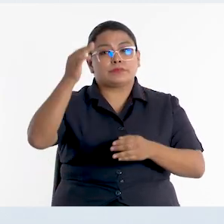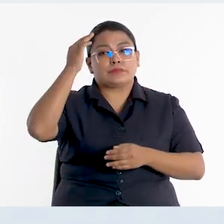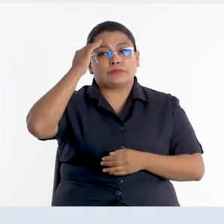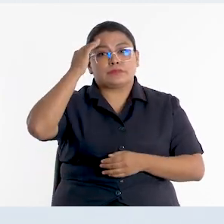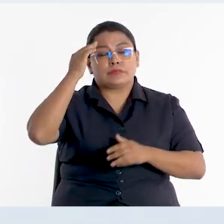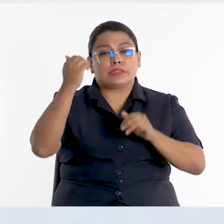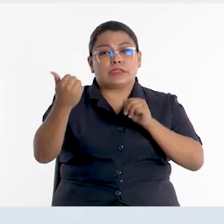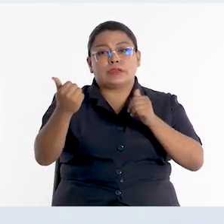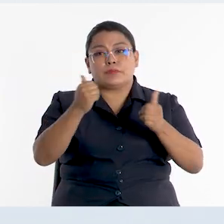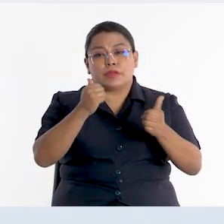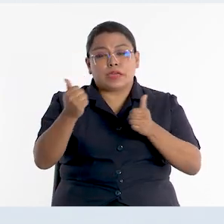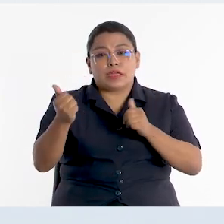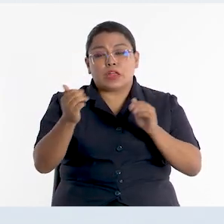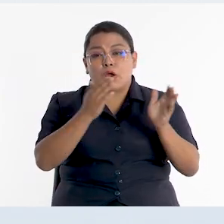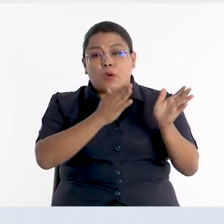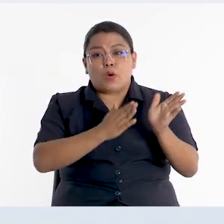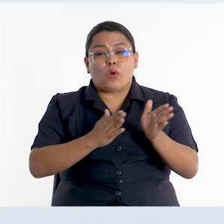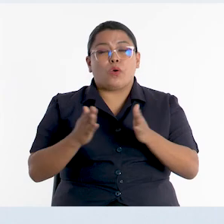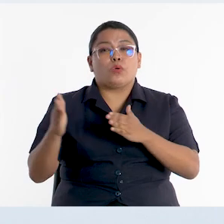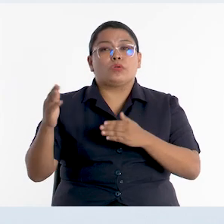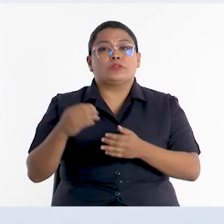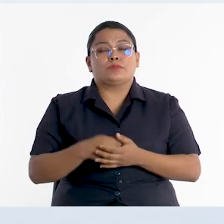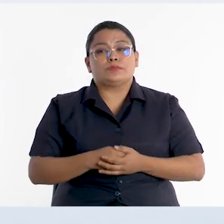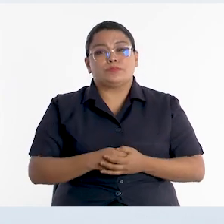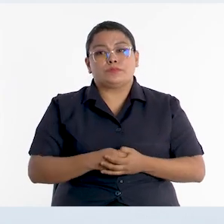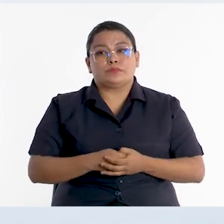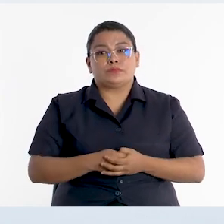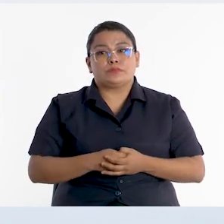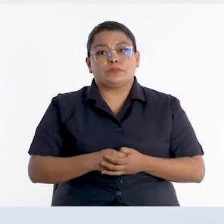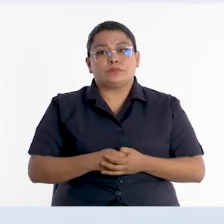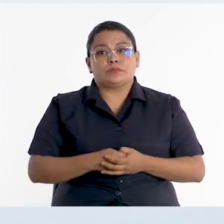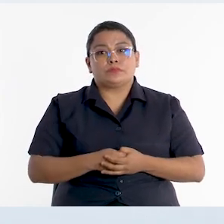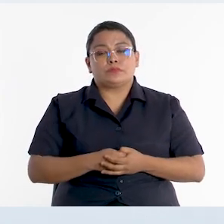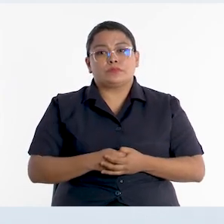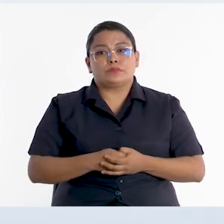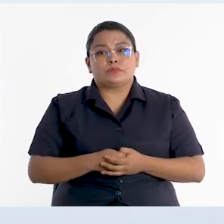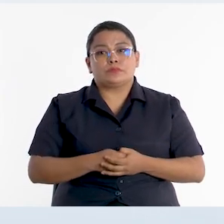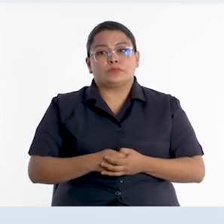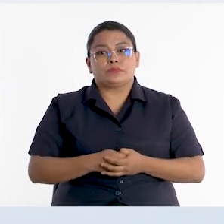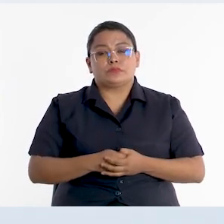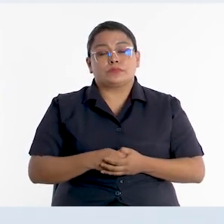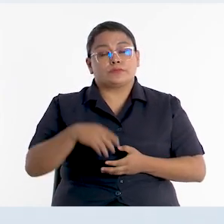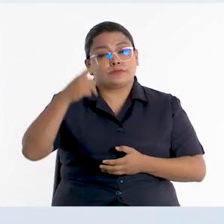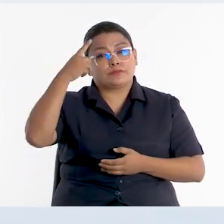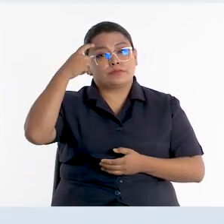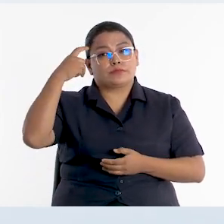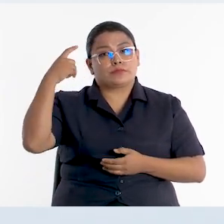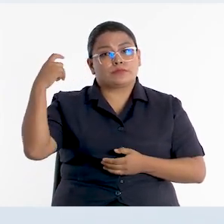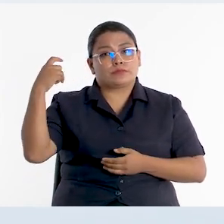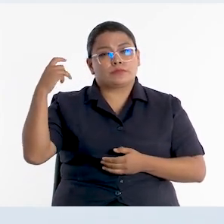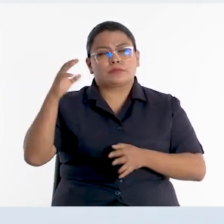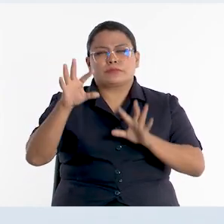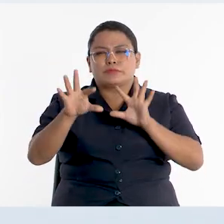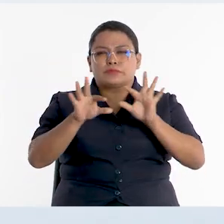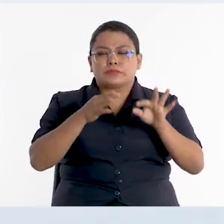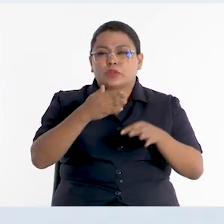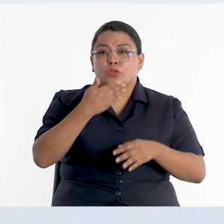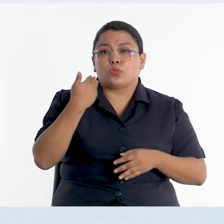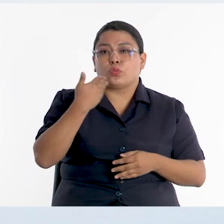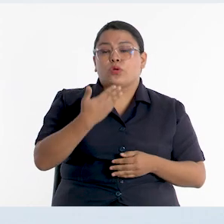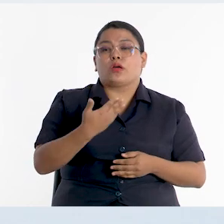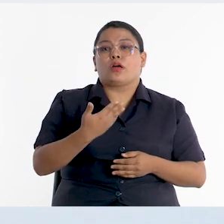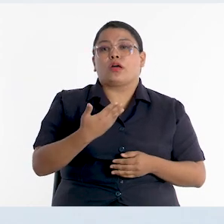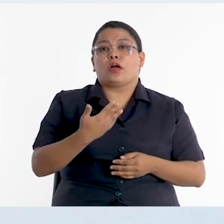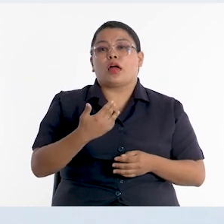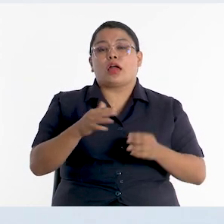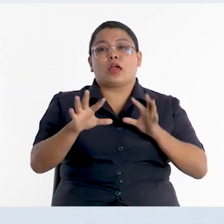ubicar los números de acuerdo al valor posicional. Pero también hay que recordar que en algunos